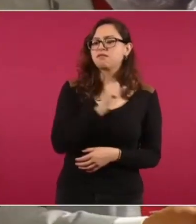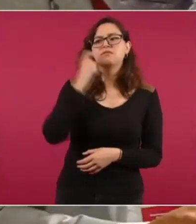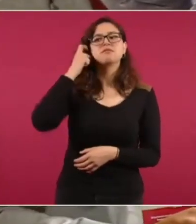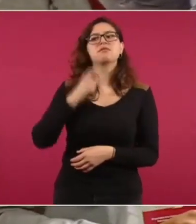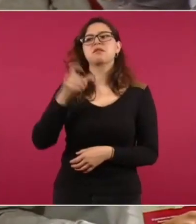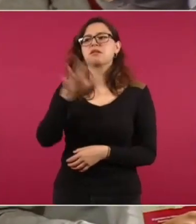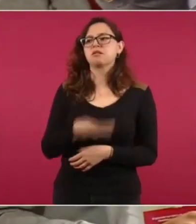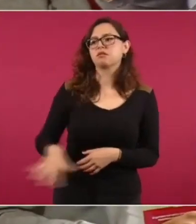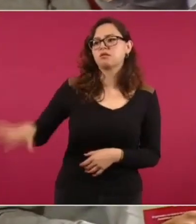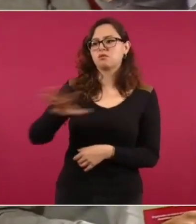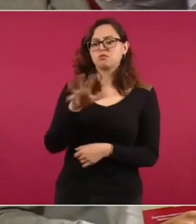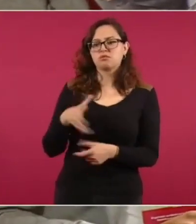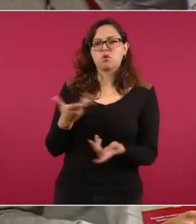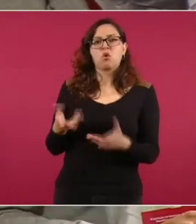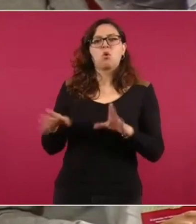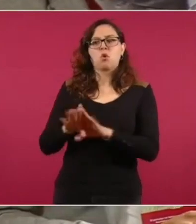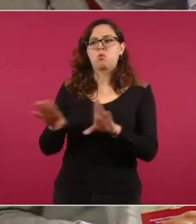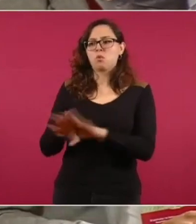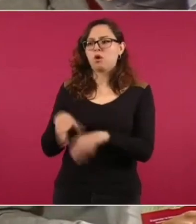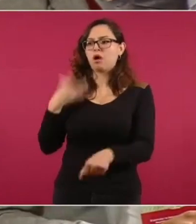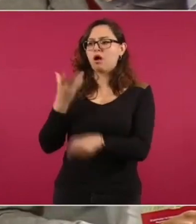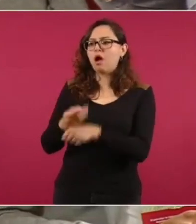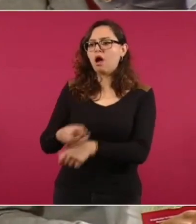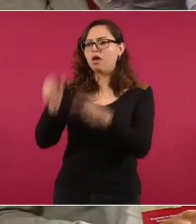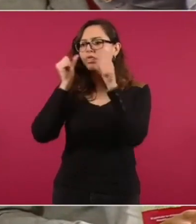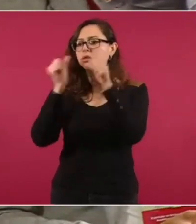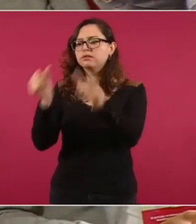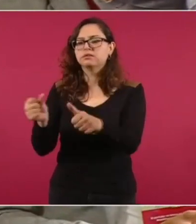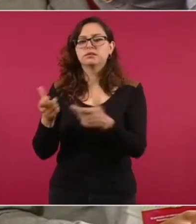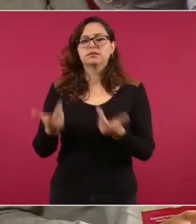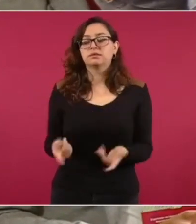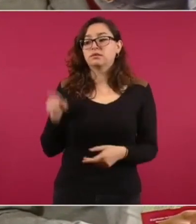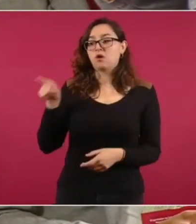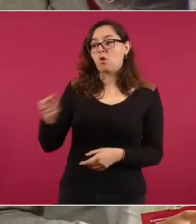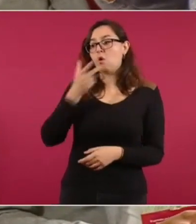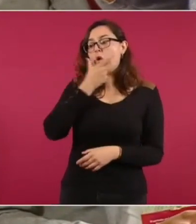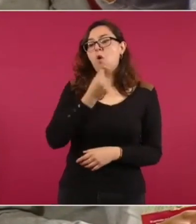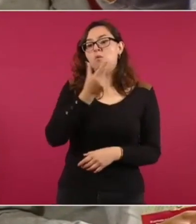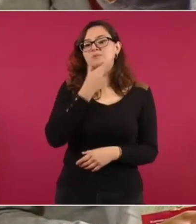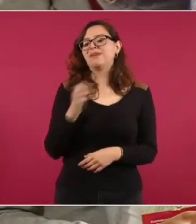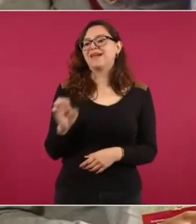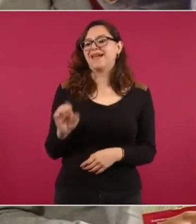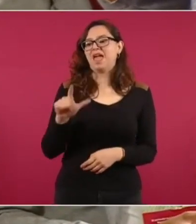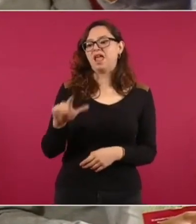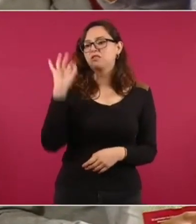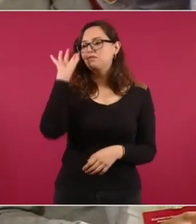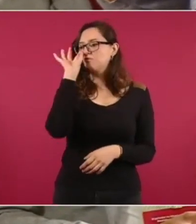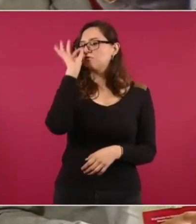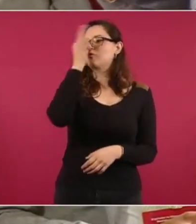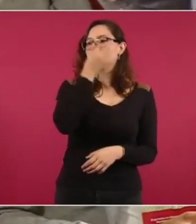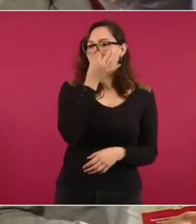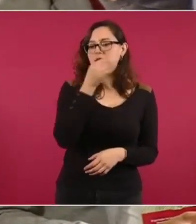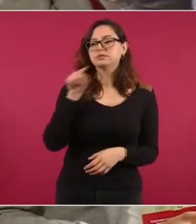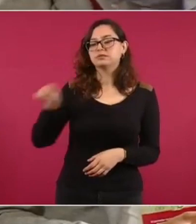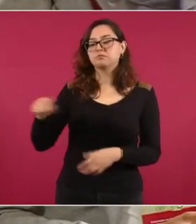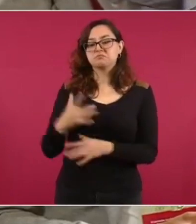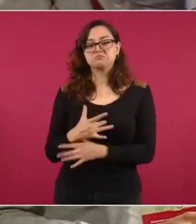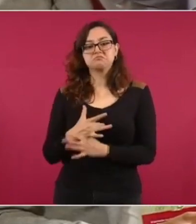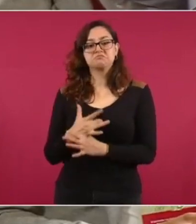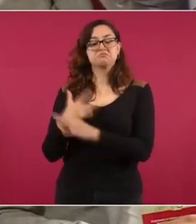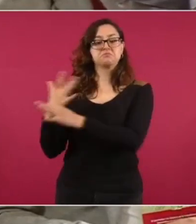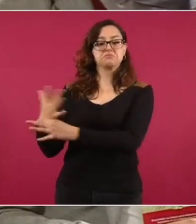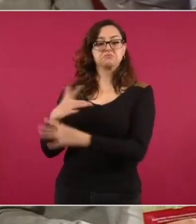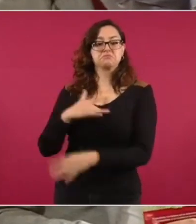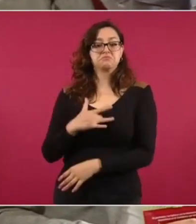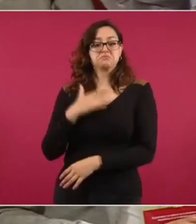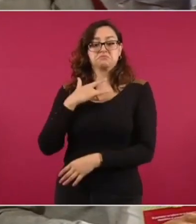seguridad y qué opina de que este presunto líder delictivo apodado El Fresa habla de una posibilidad de un acuerdo